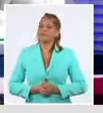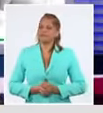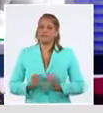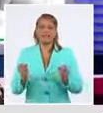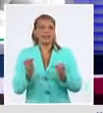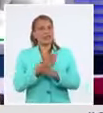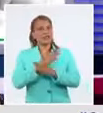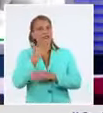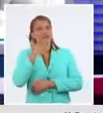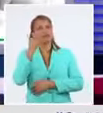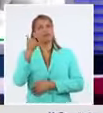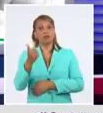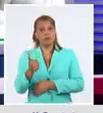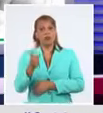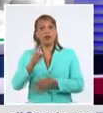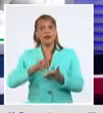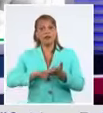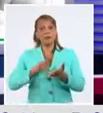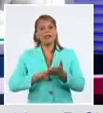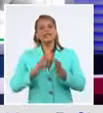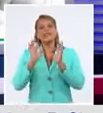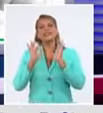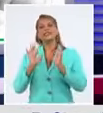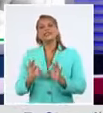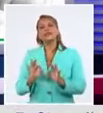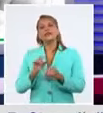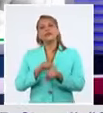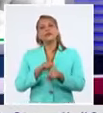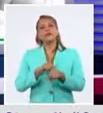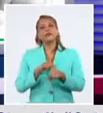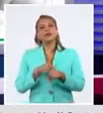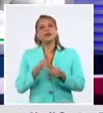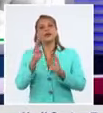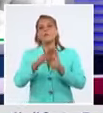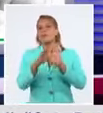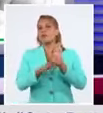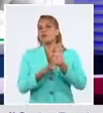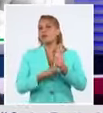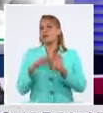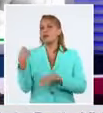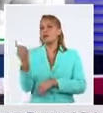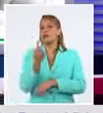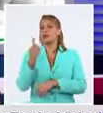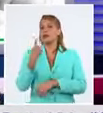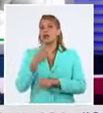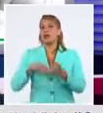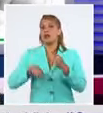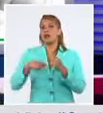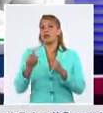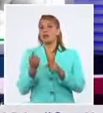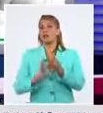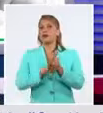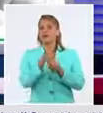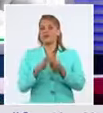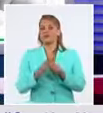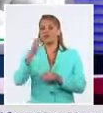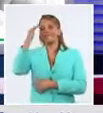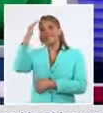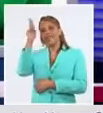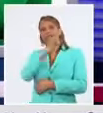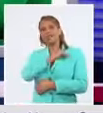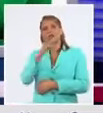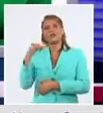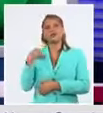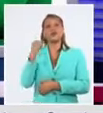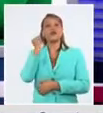necesarias en este martes, siempre que dedicamos al Programa Nacional de Vacunación Anticovid-19. Las gracias, doctora. Hoy